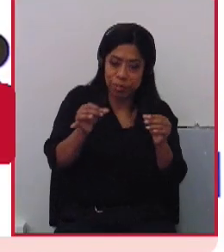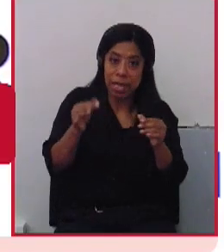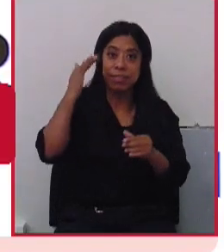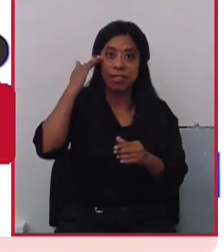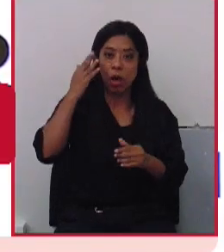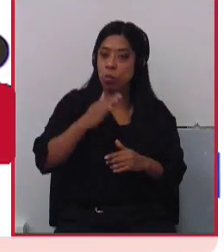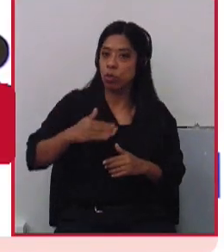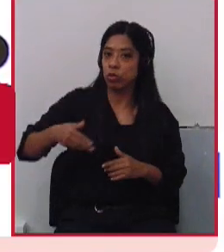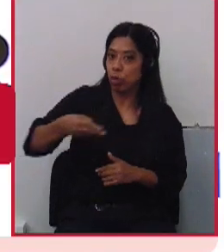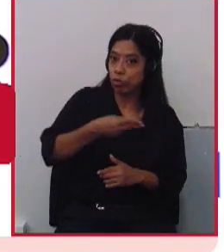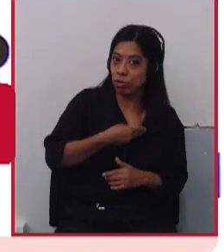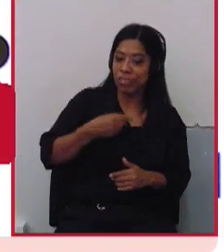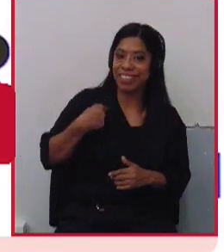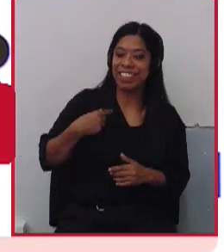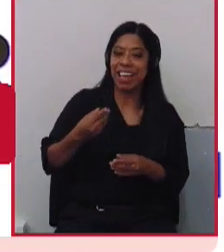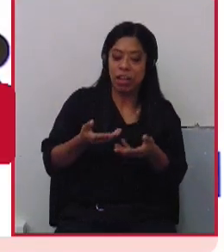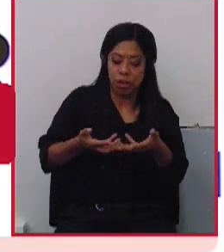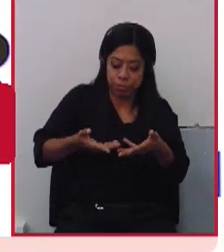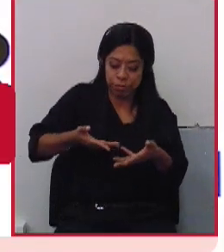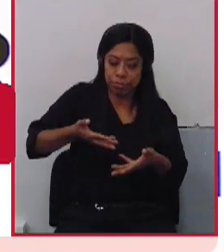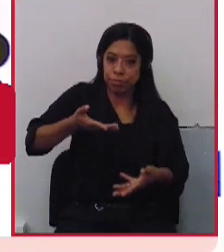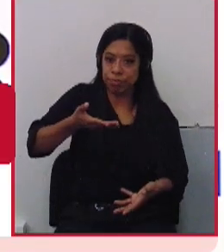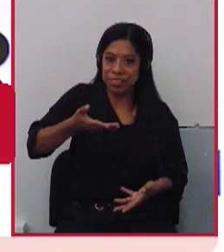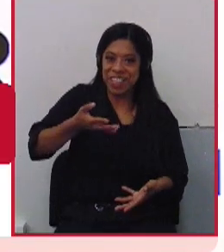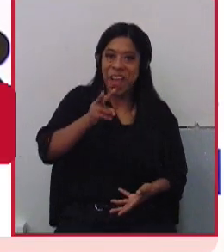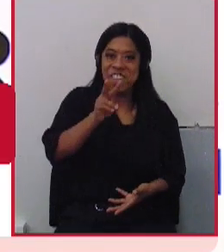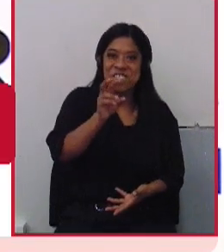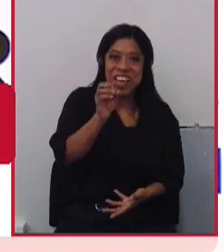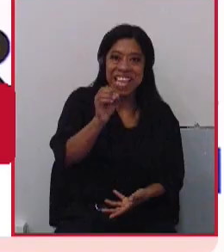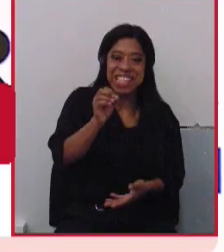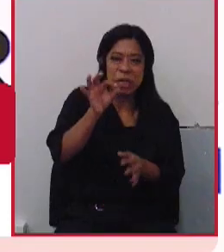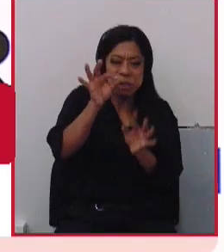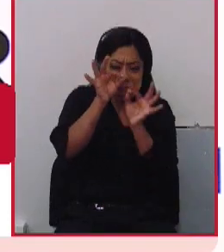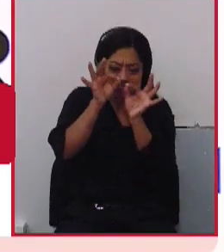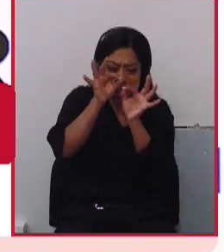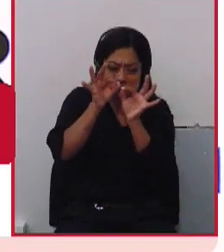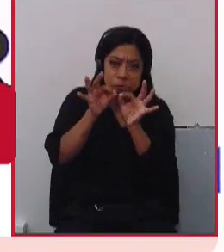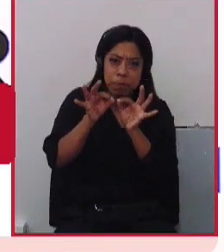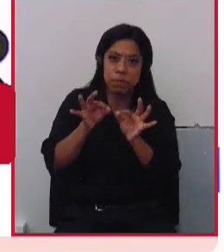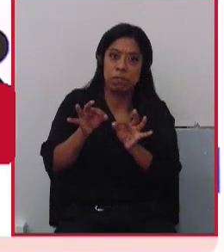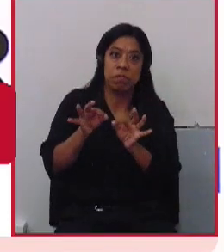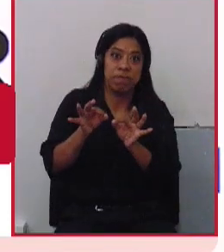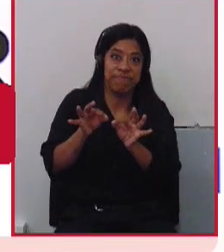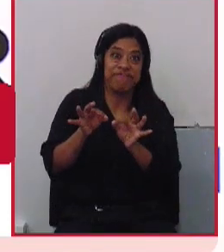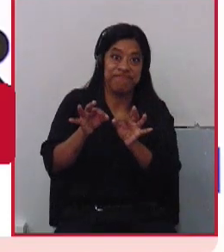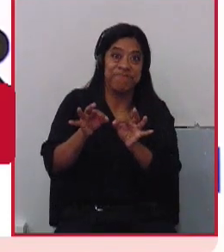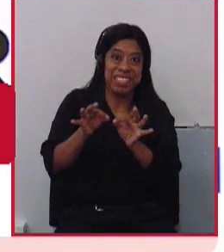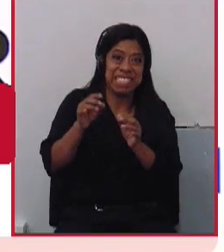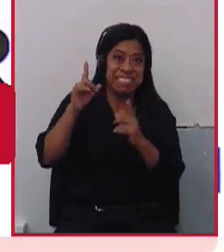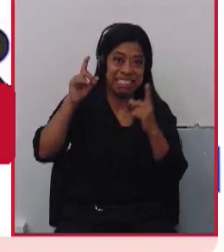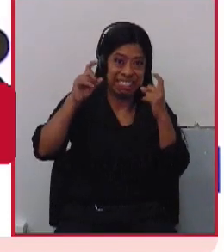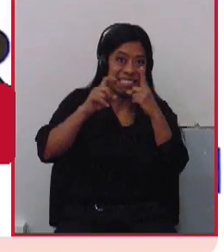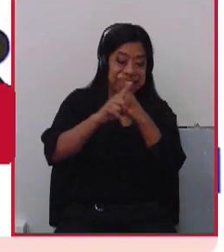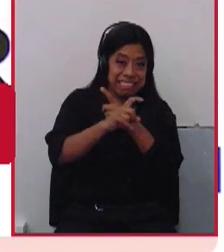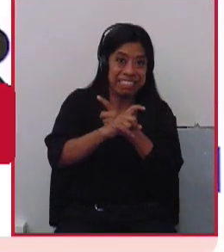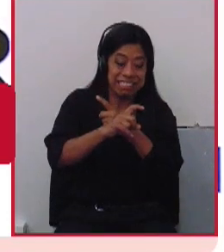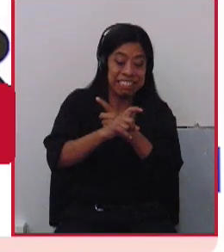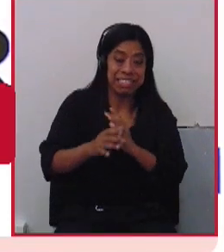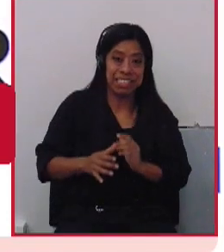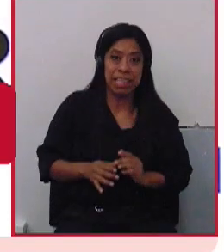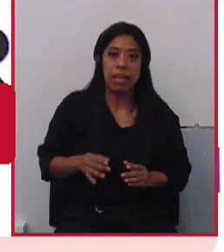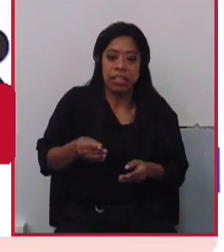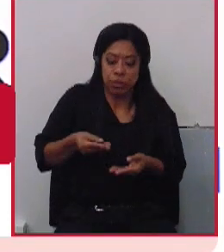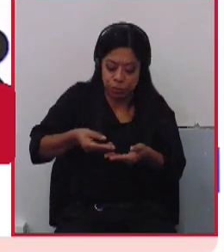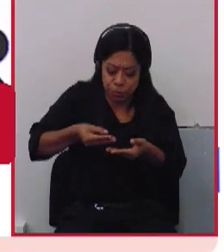sabemos nosotros que hacer flotación en 20 micrones tiene sus complejidades, ¿no?